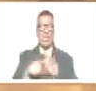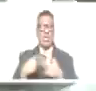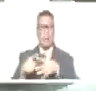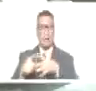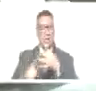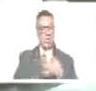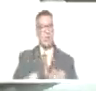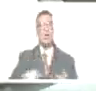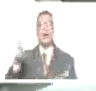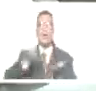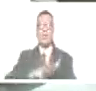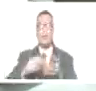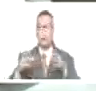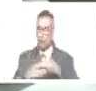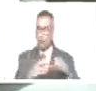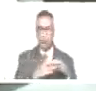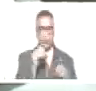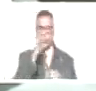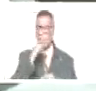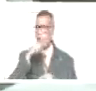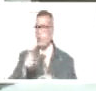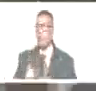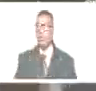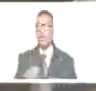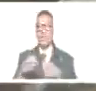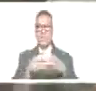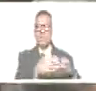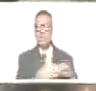hay grupos, no hay tribus.